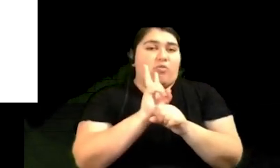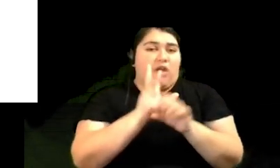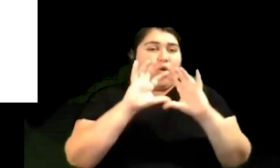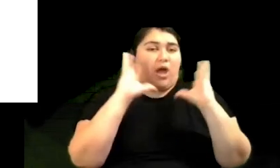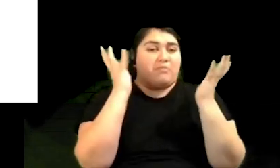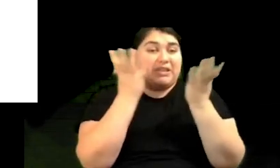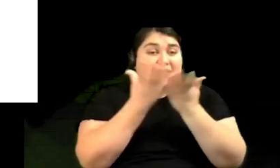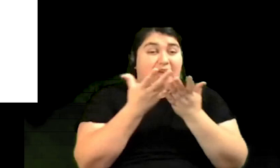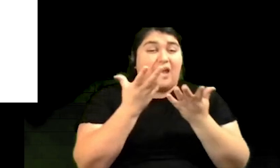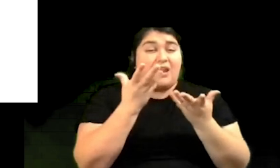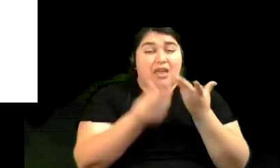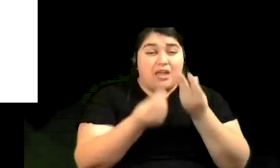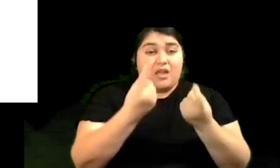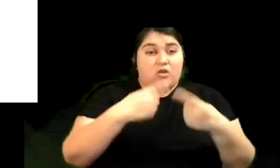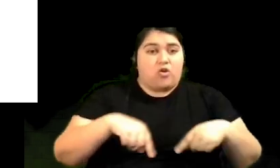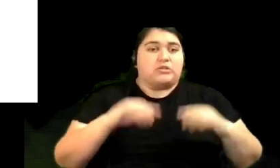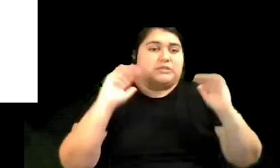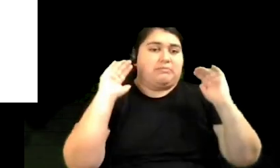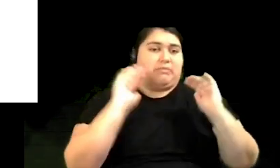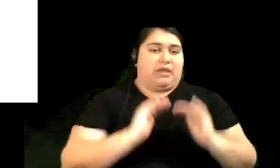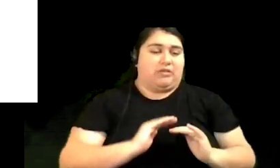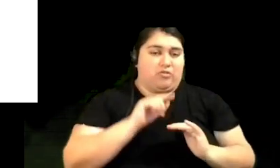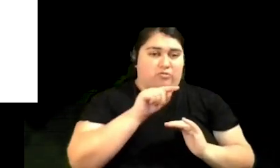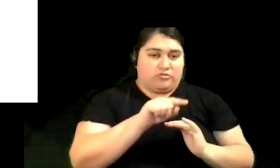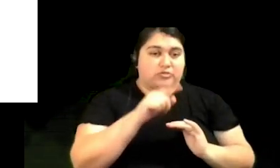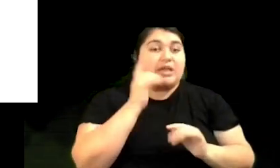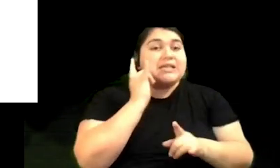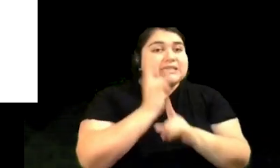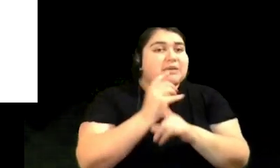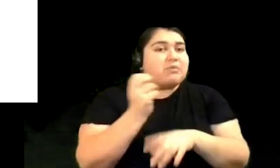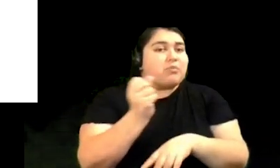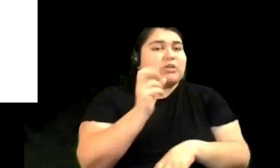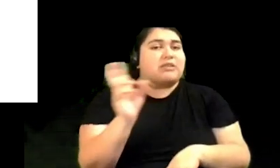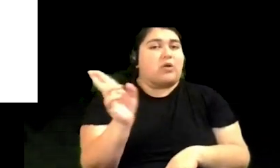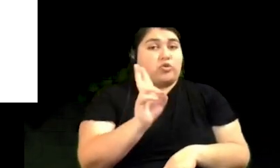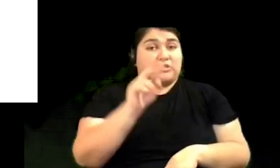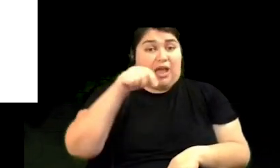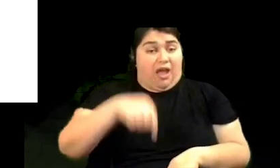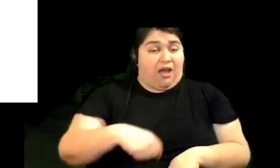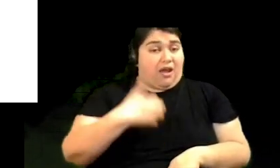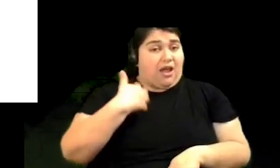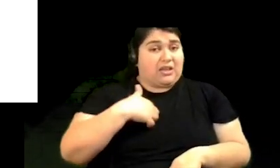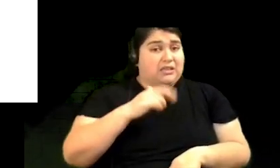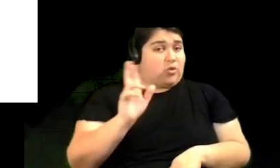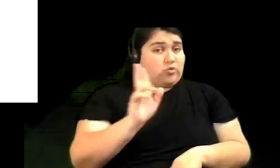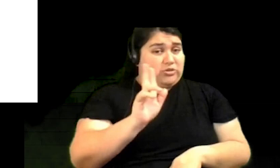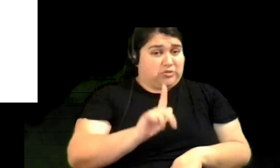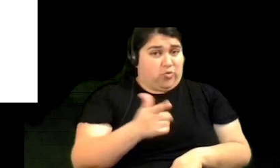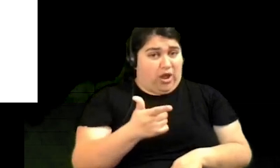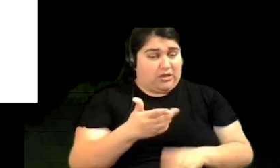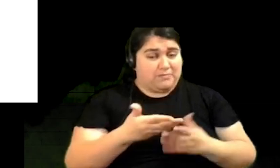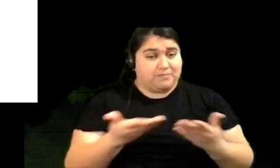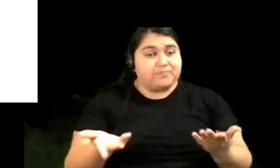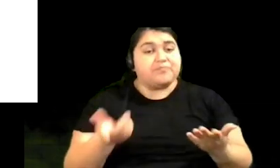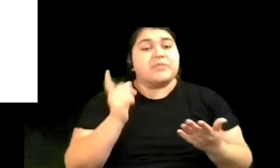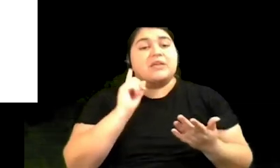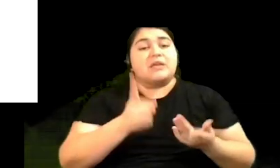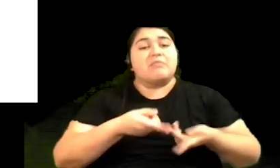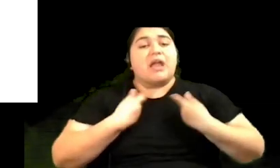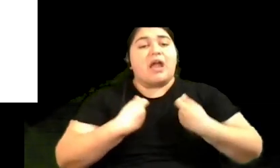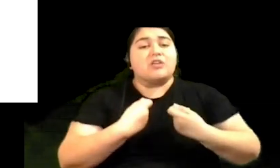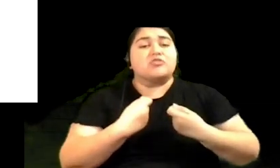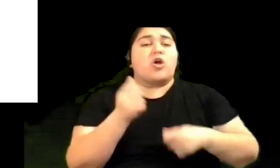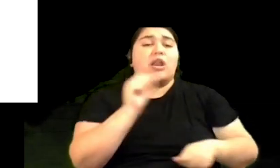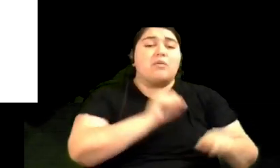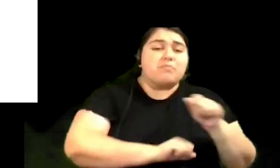previsiones ambientales se deducen siempre que estén autorizadas. Eso hoy no pasa en la República Argentina. Deducciones por costos de limpieza